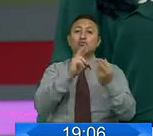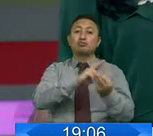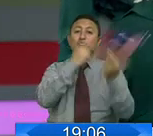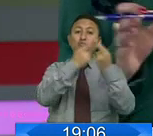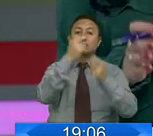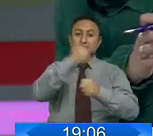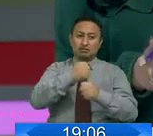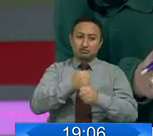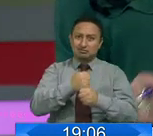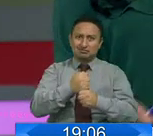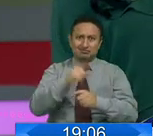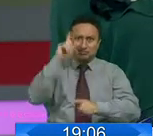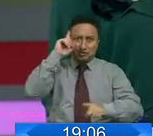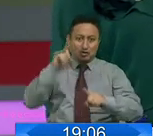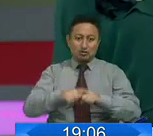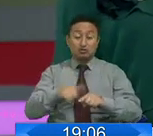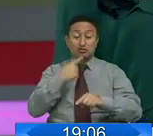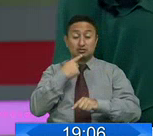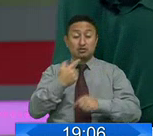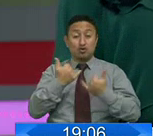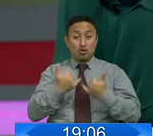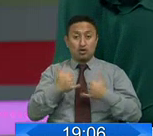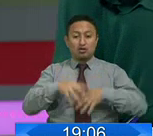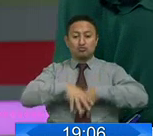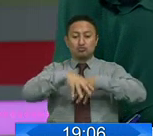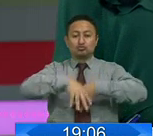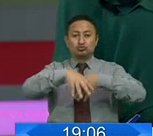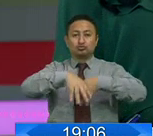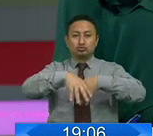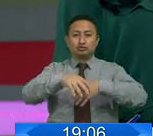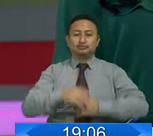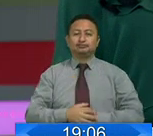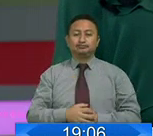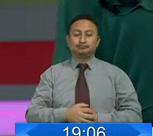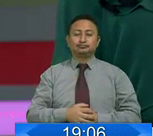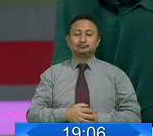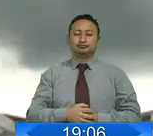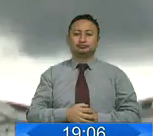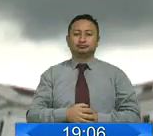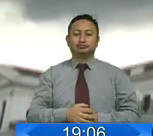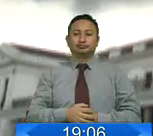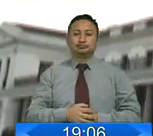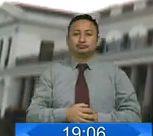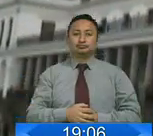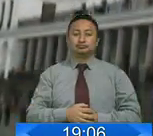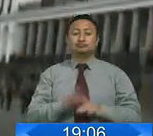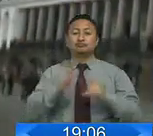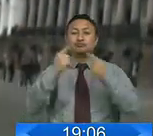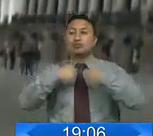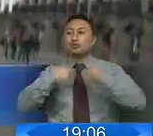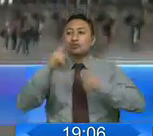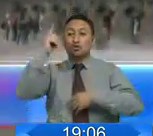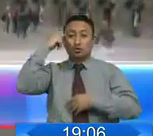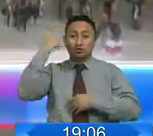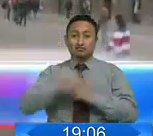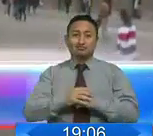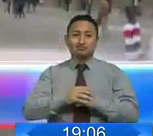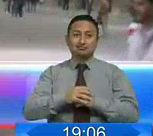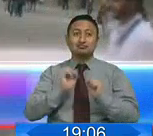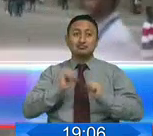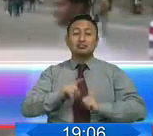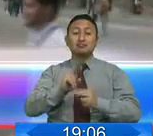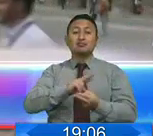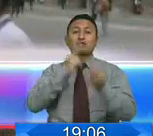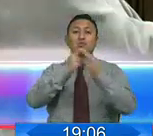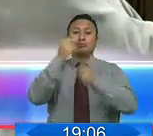laborales por lo cual anuncian movilizaciones y también huelgas ante el anuncio del gobierno de un supuesto acuerdo y las